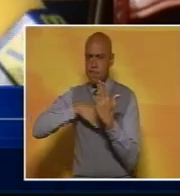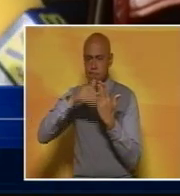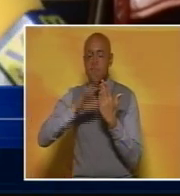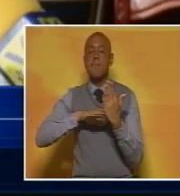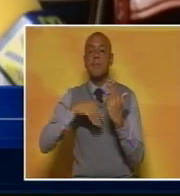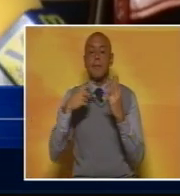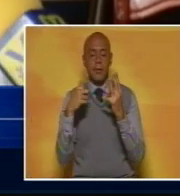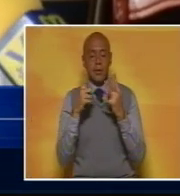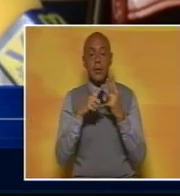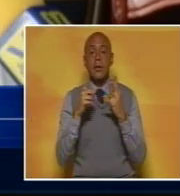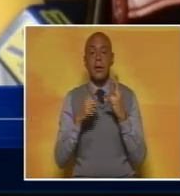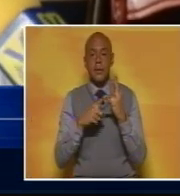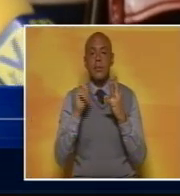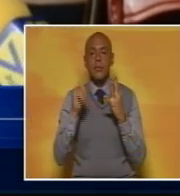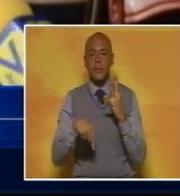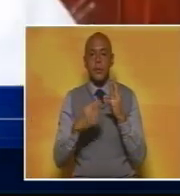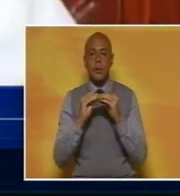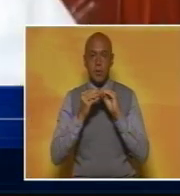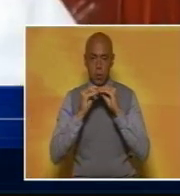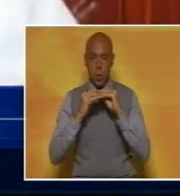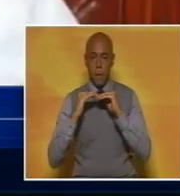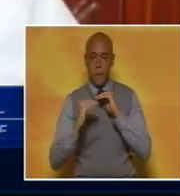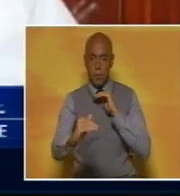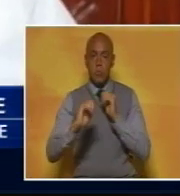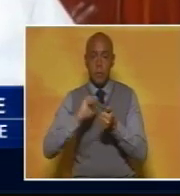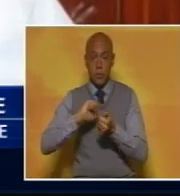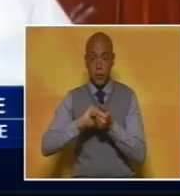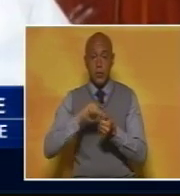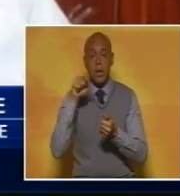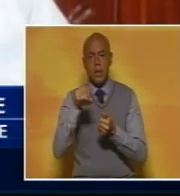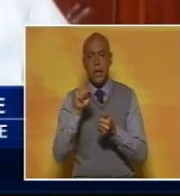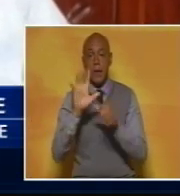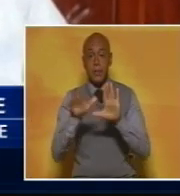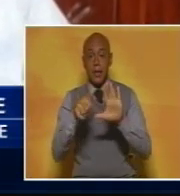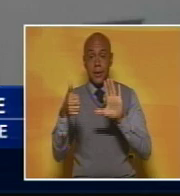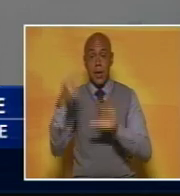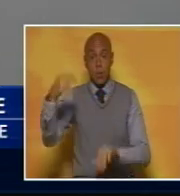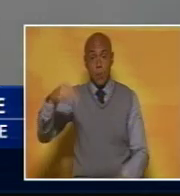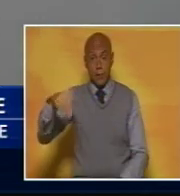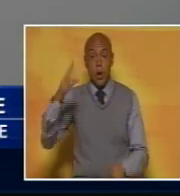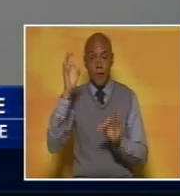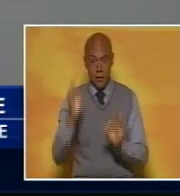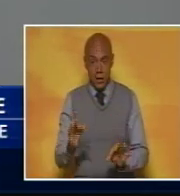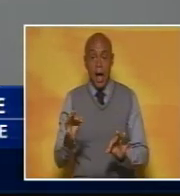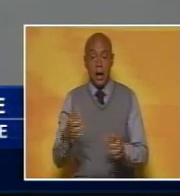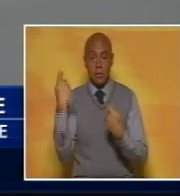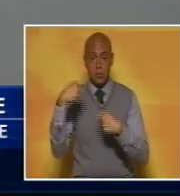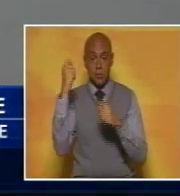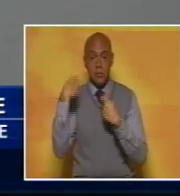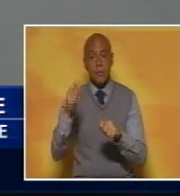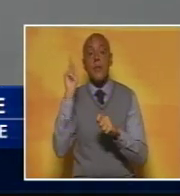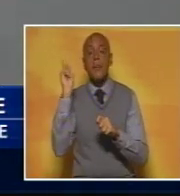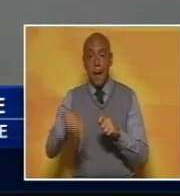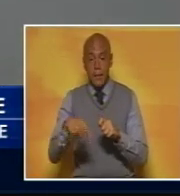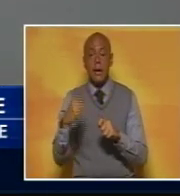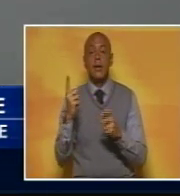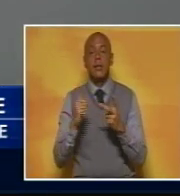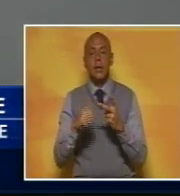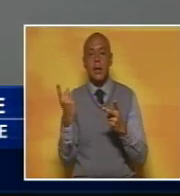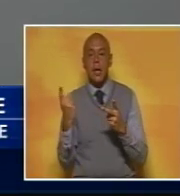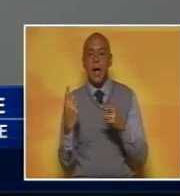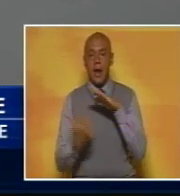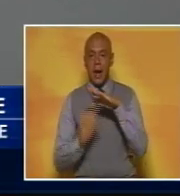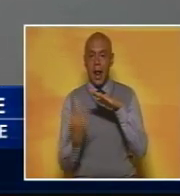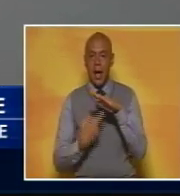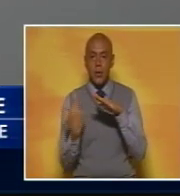que es la restauración de los pisos. La actividad se realizará el 16 de noviembre y contará además con diferentes actividades de